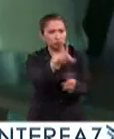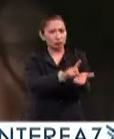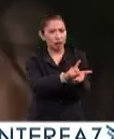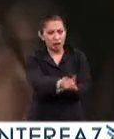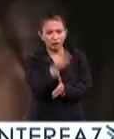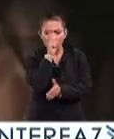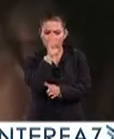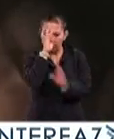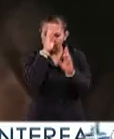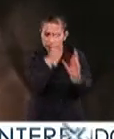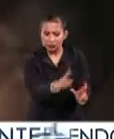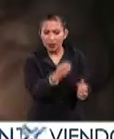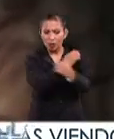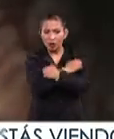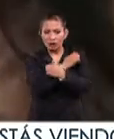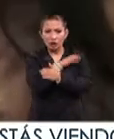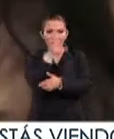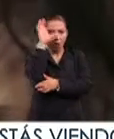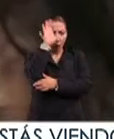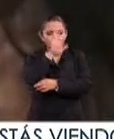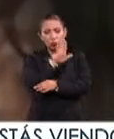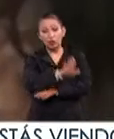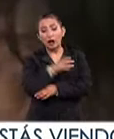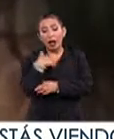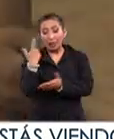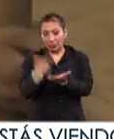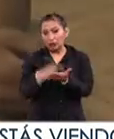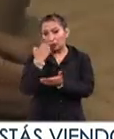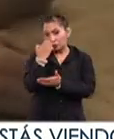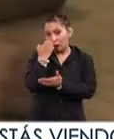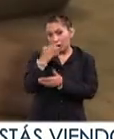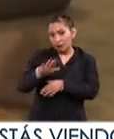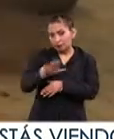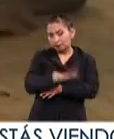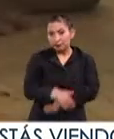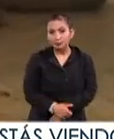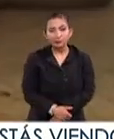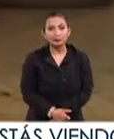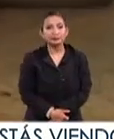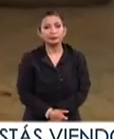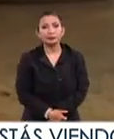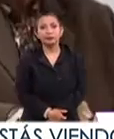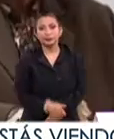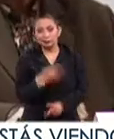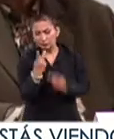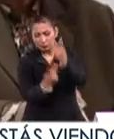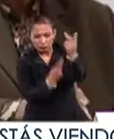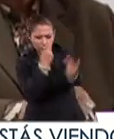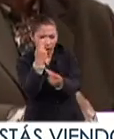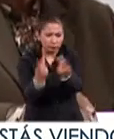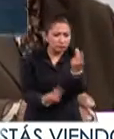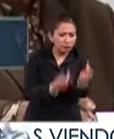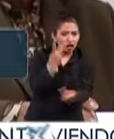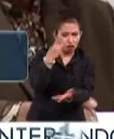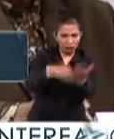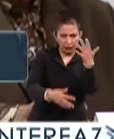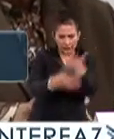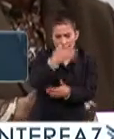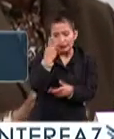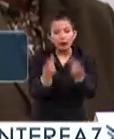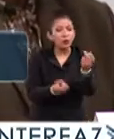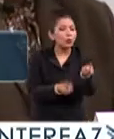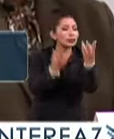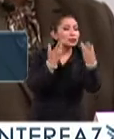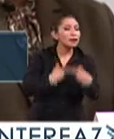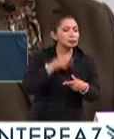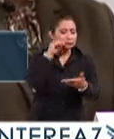derechos lingüísticos, educativos y culturales al interior de las escuelas. En la encuesta intercensal 2015